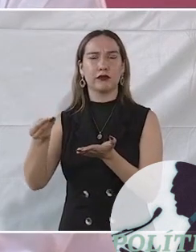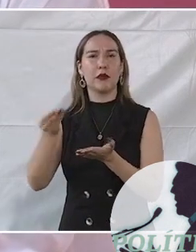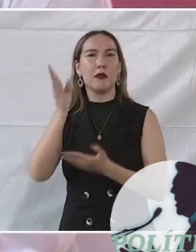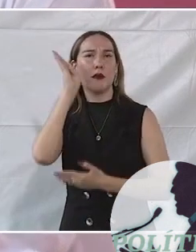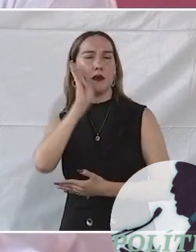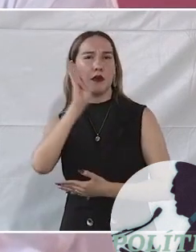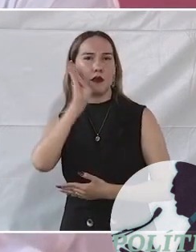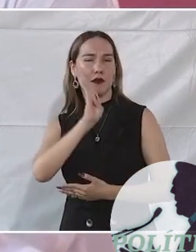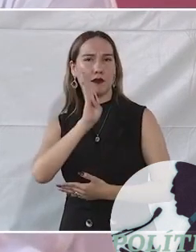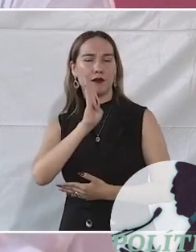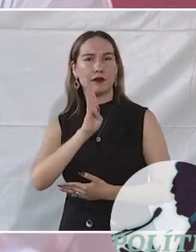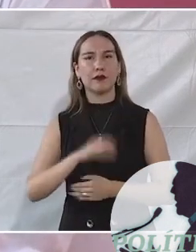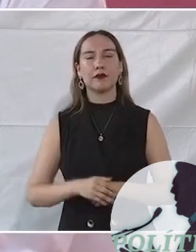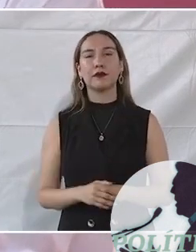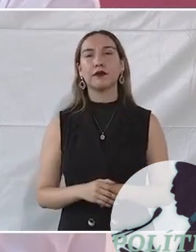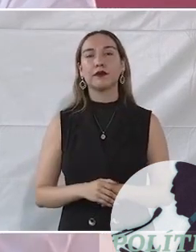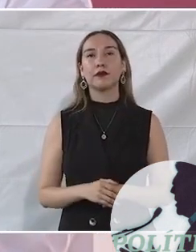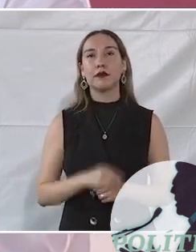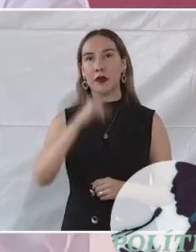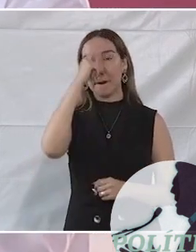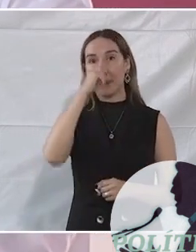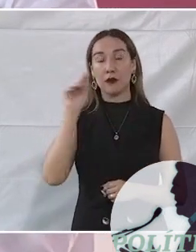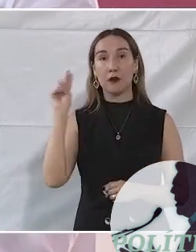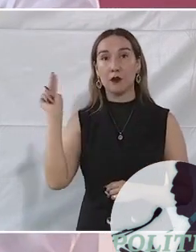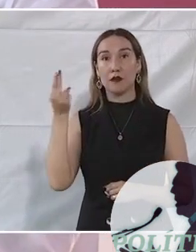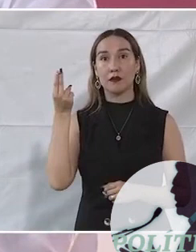becas para nivel universitario aquí en Huasteca a